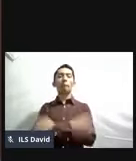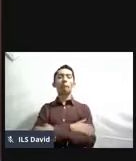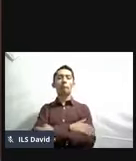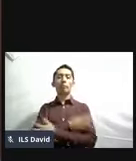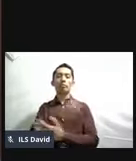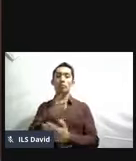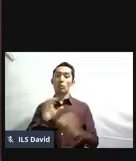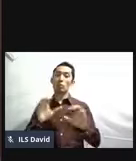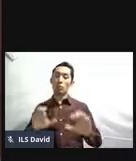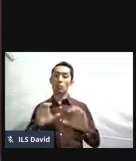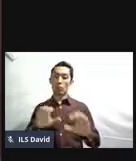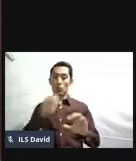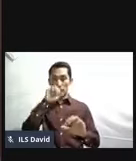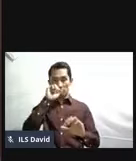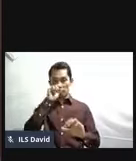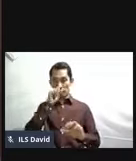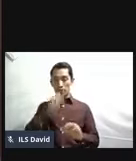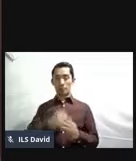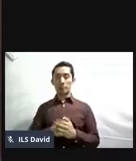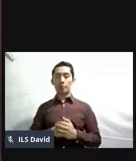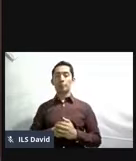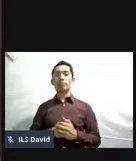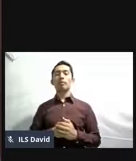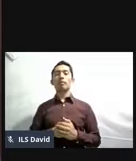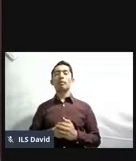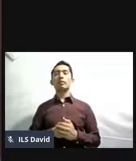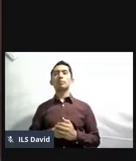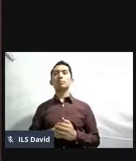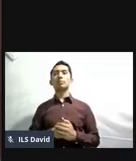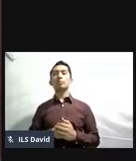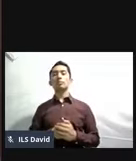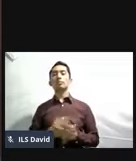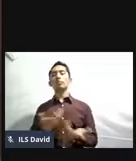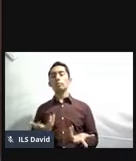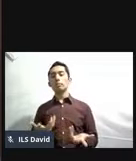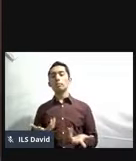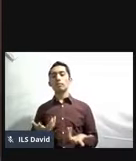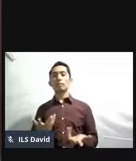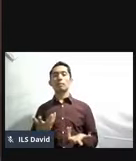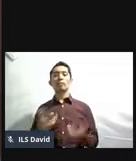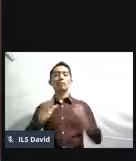hacer es convertirnos en seres que son